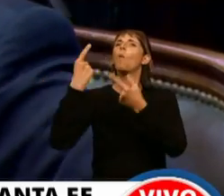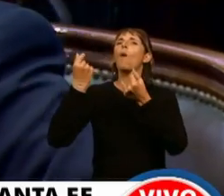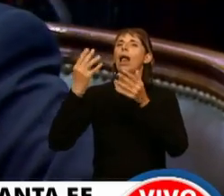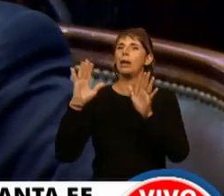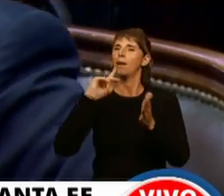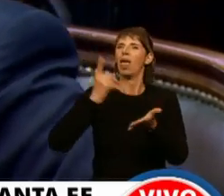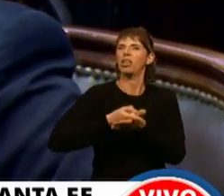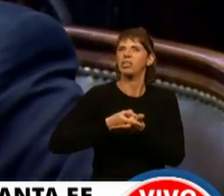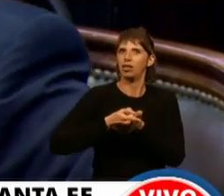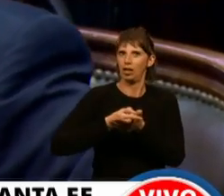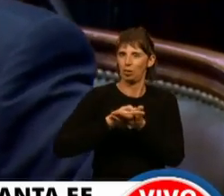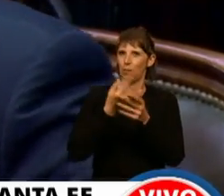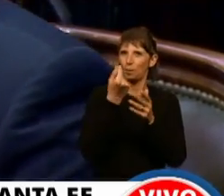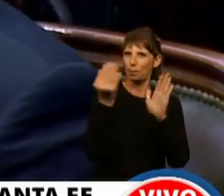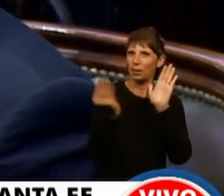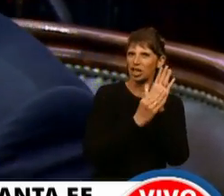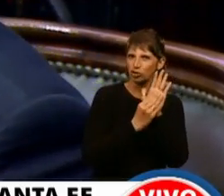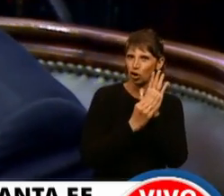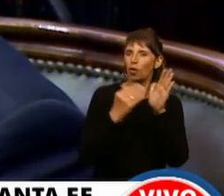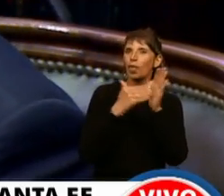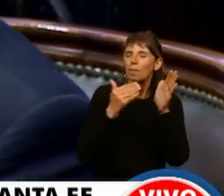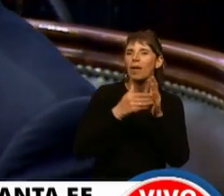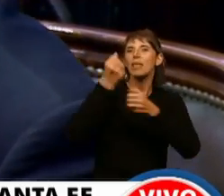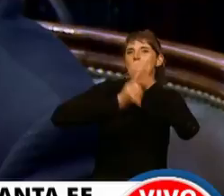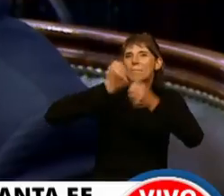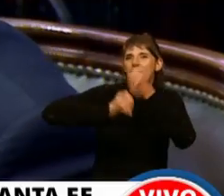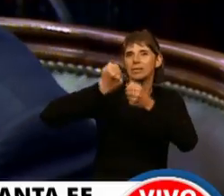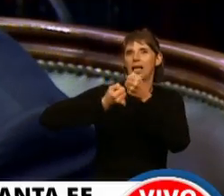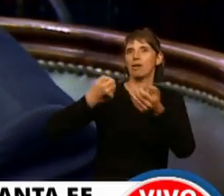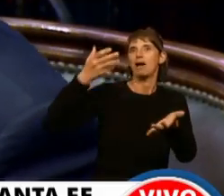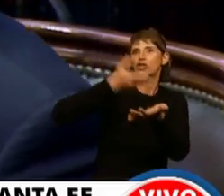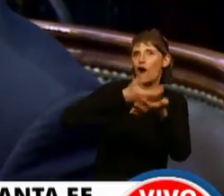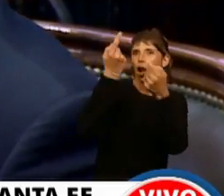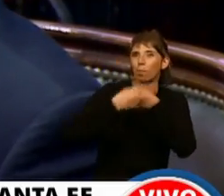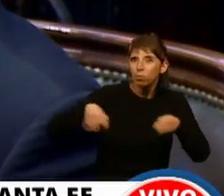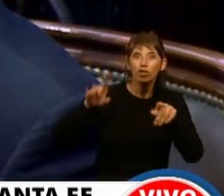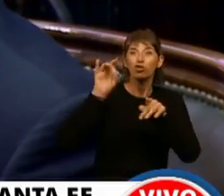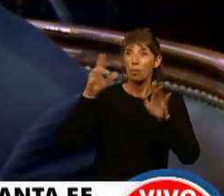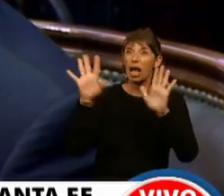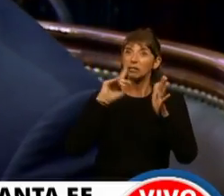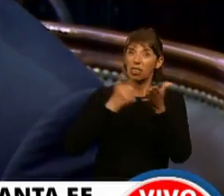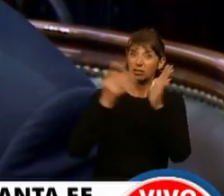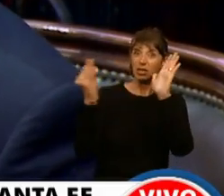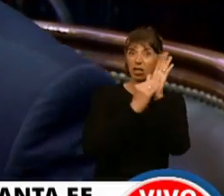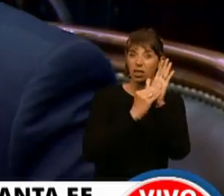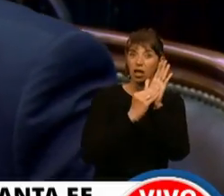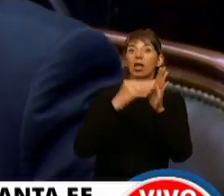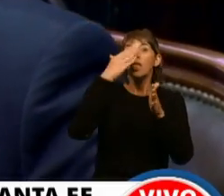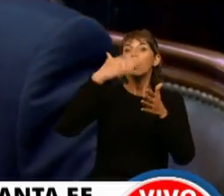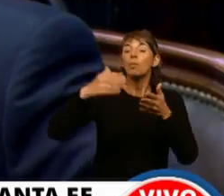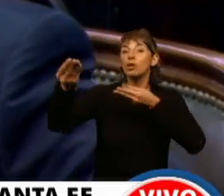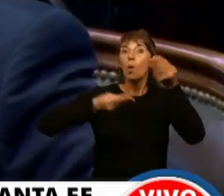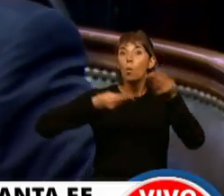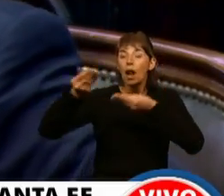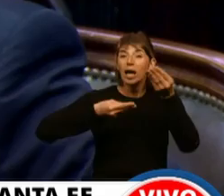las inversiones y los cuadros tarifarios de la argentina esos terminan los balances que después la comisión nacional